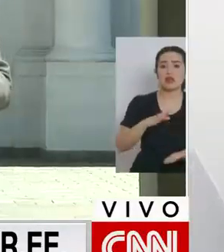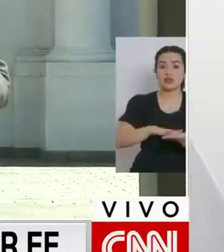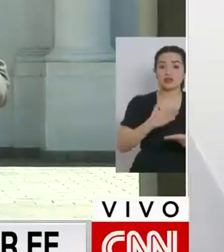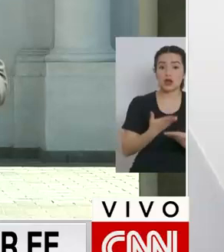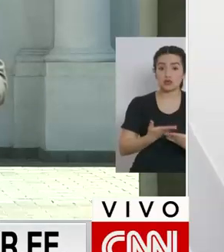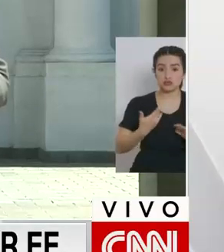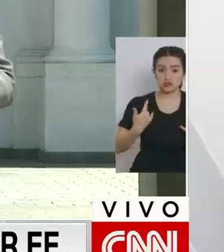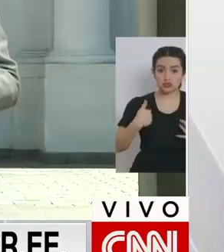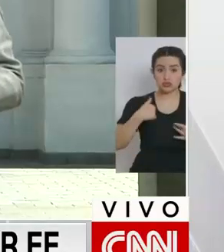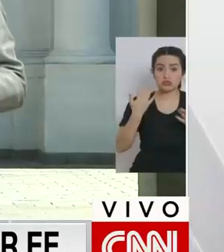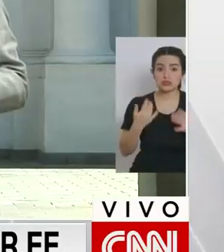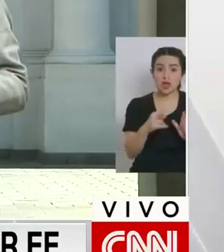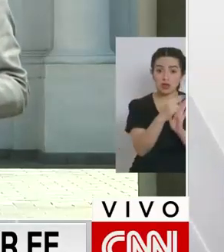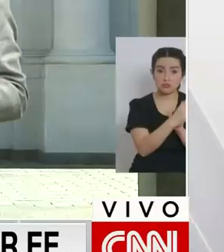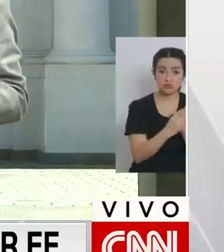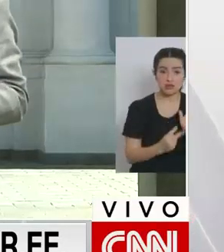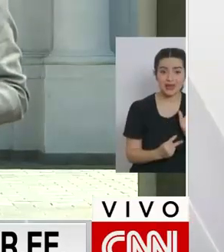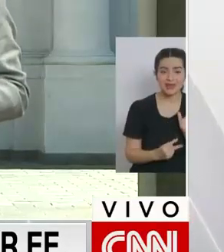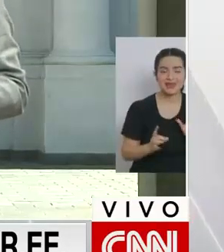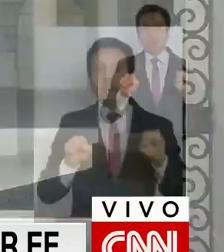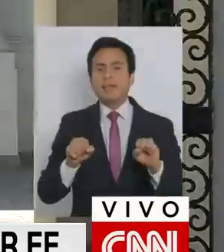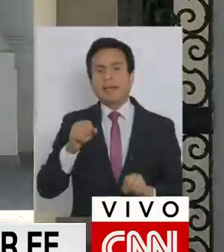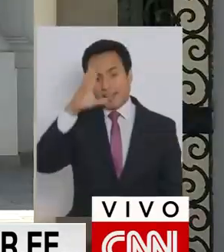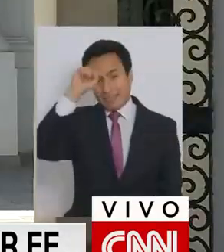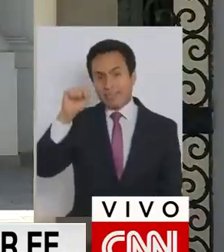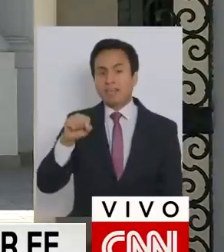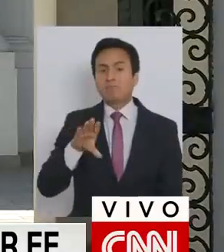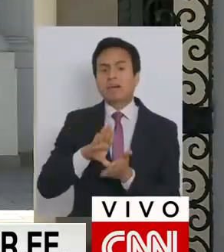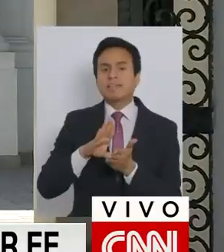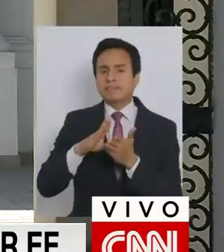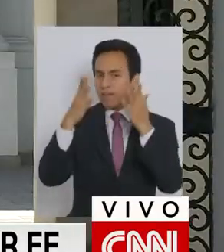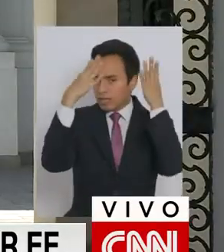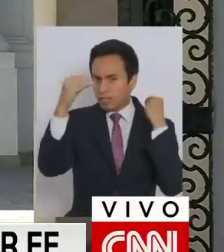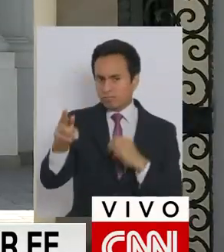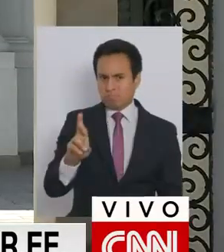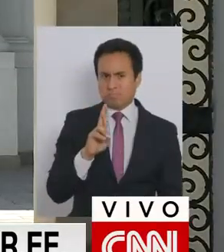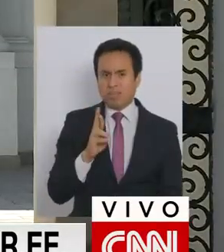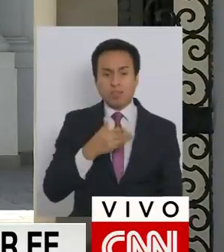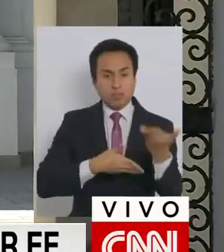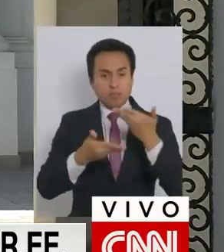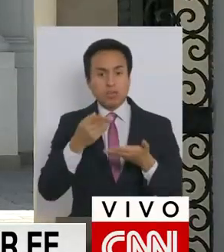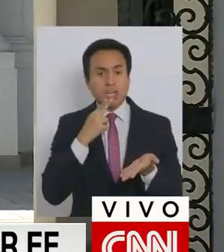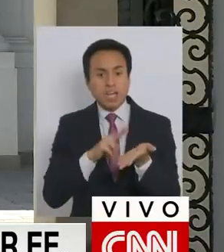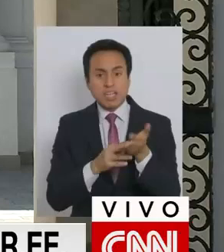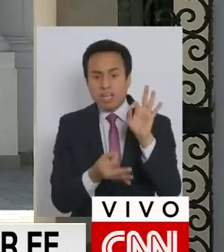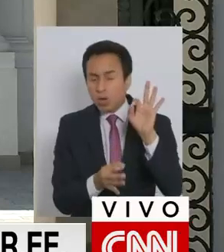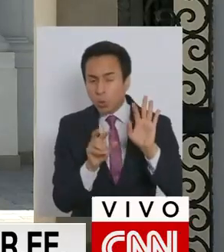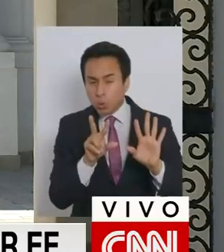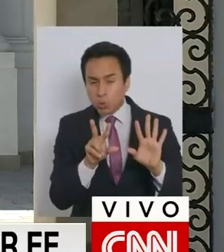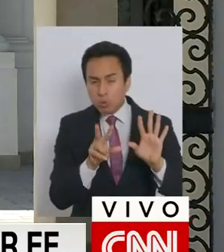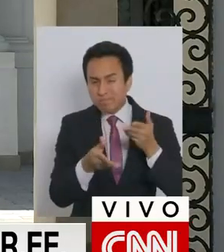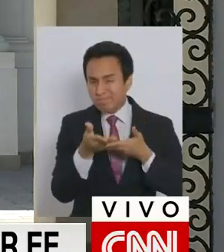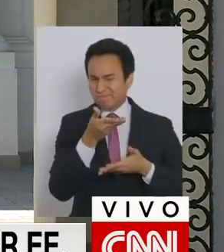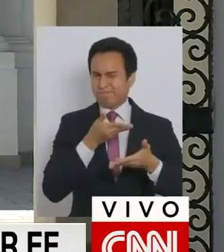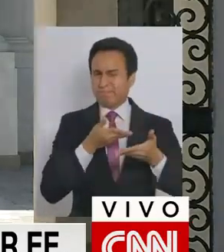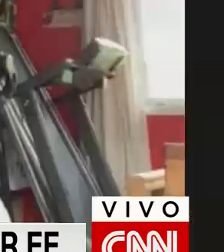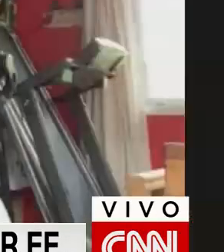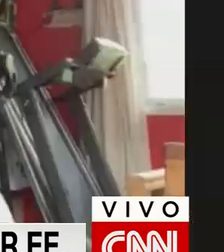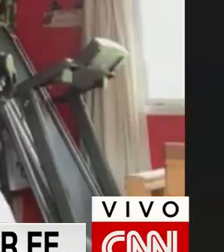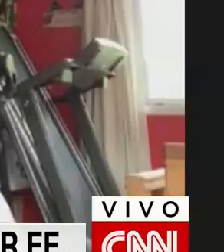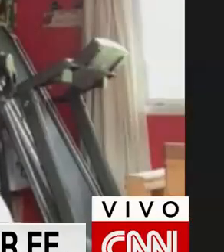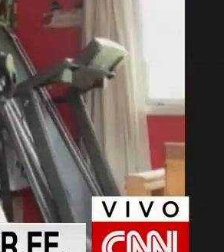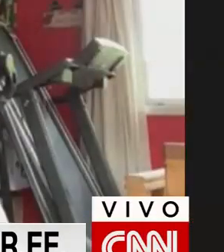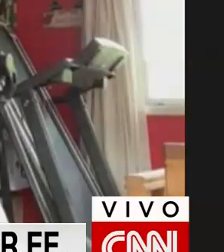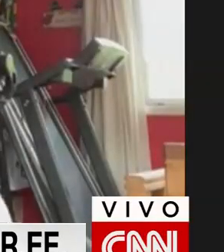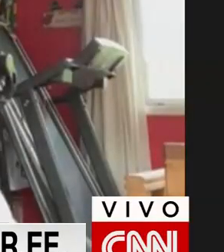una acusación constitucional. ¿Qué es lo que se vendría ahora para eso, diputado? Bueno, lo que también procede